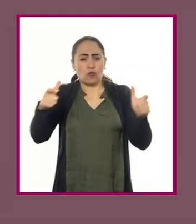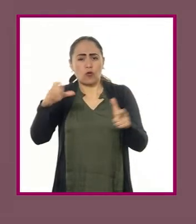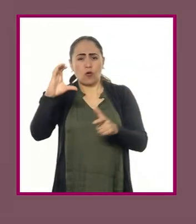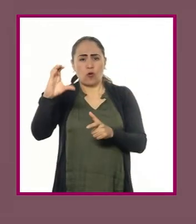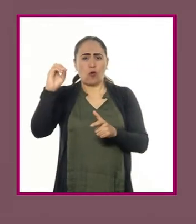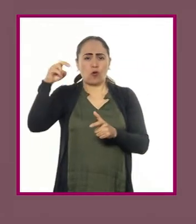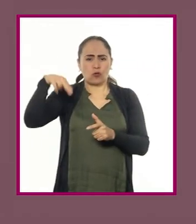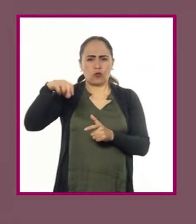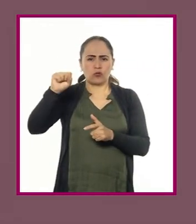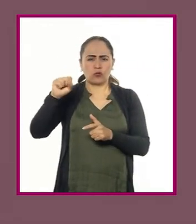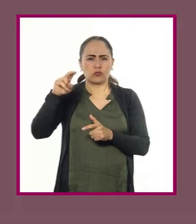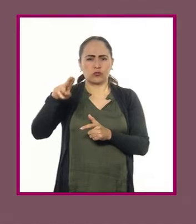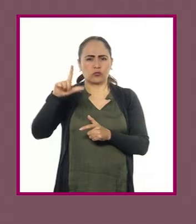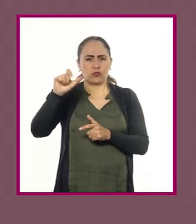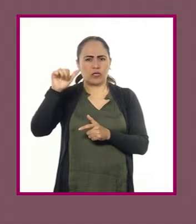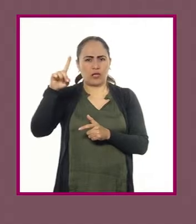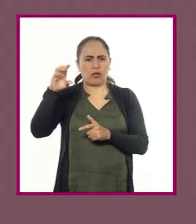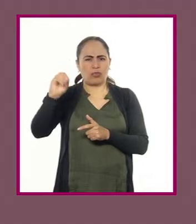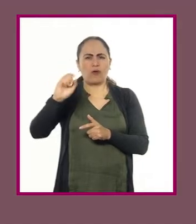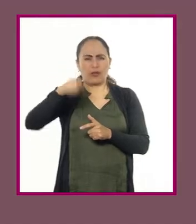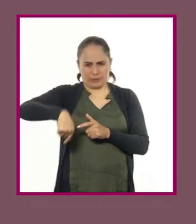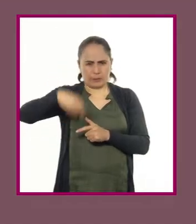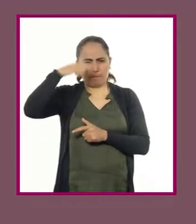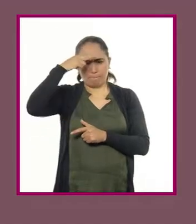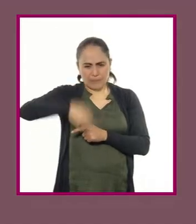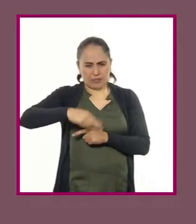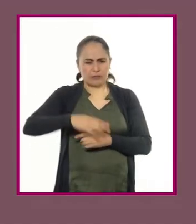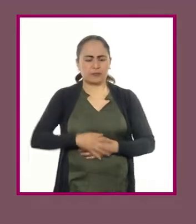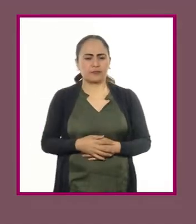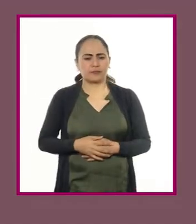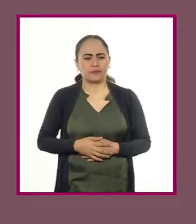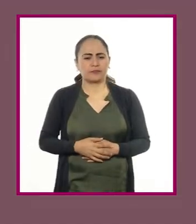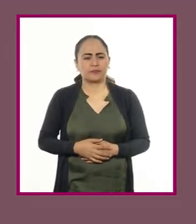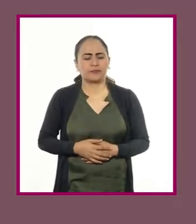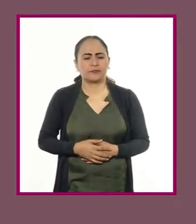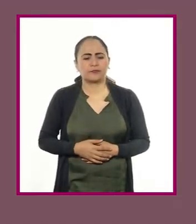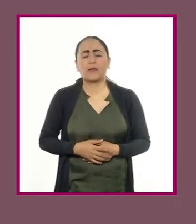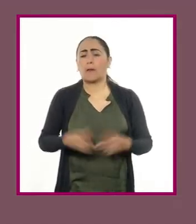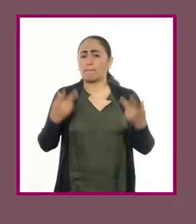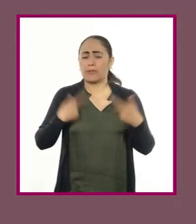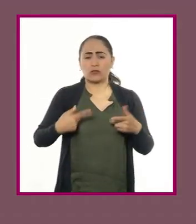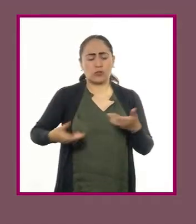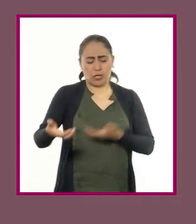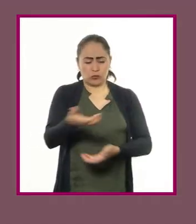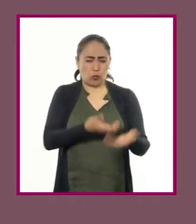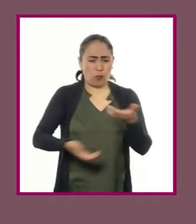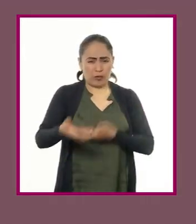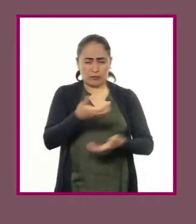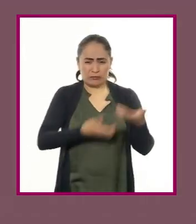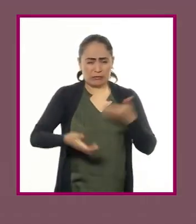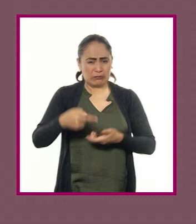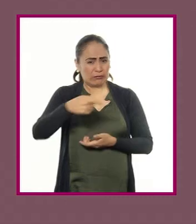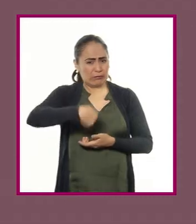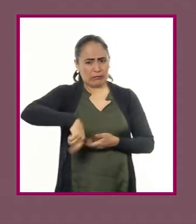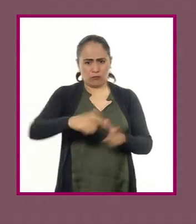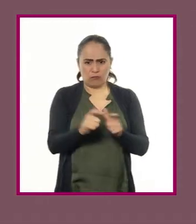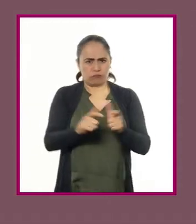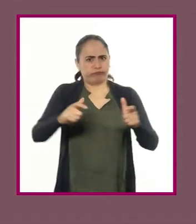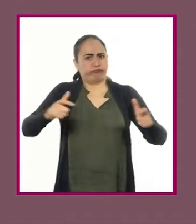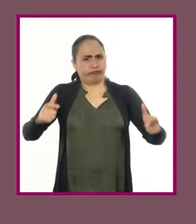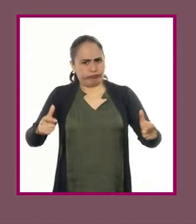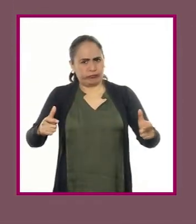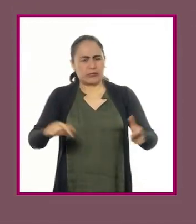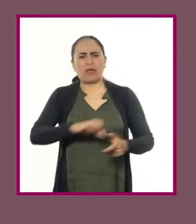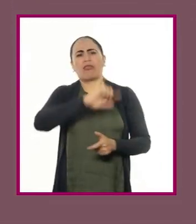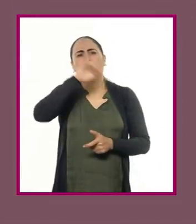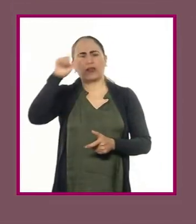de México, que es el grupo de grandes comerciantes de la Ciudad de México. Más tarde habrá